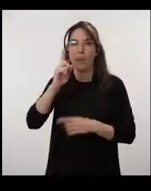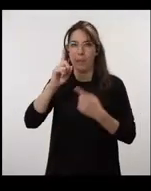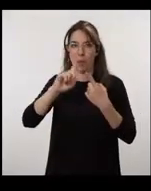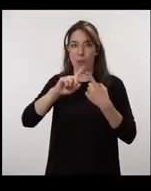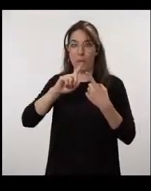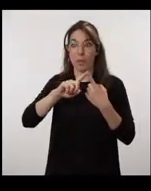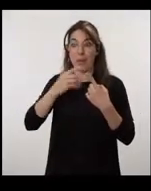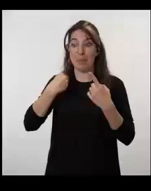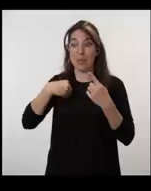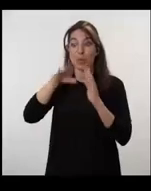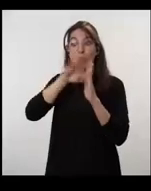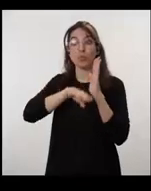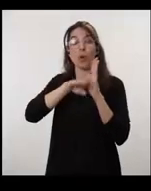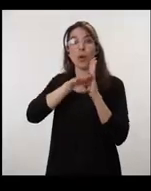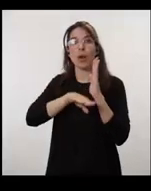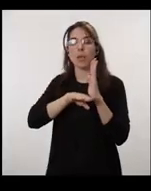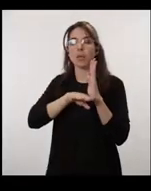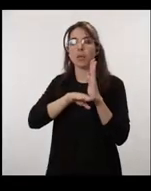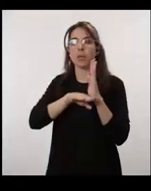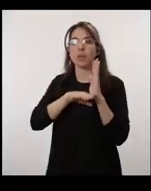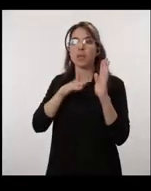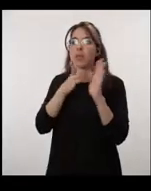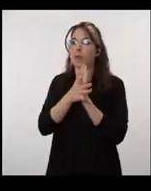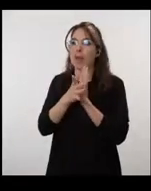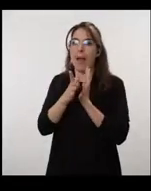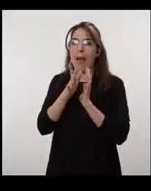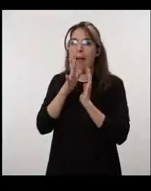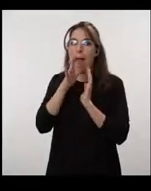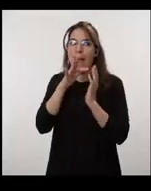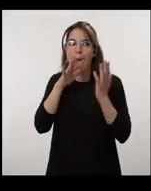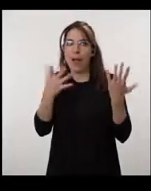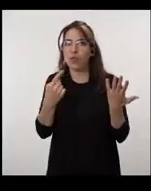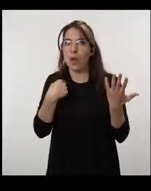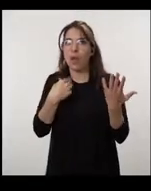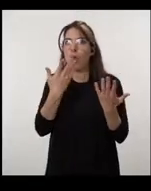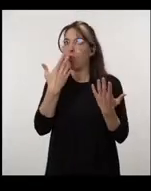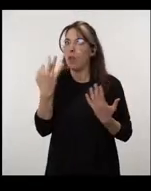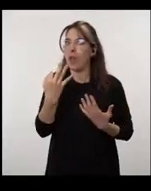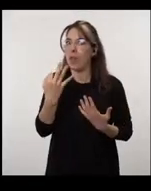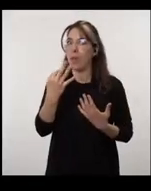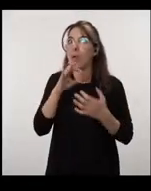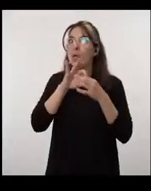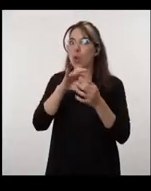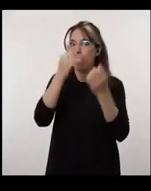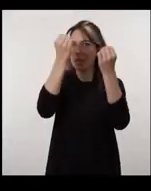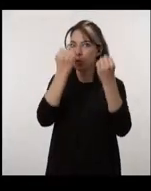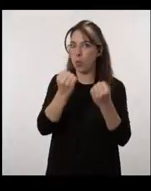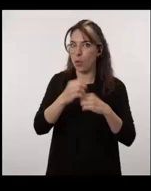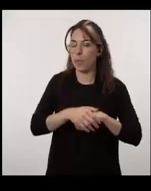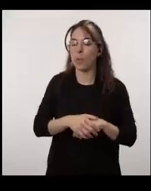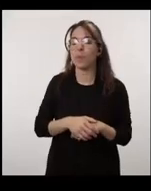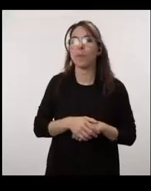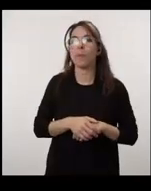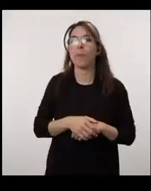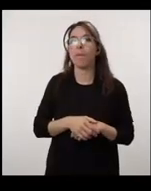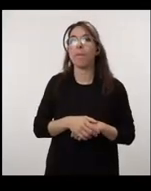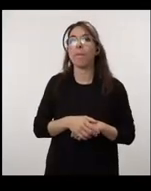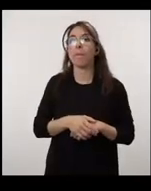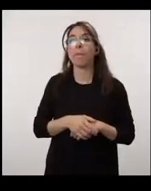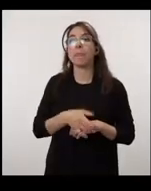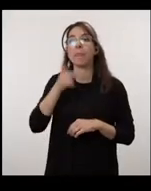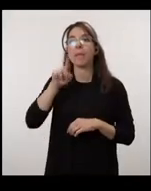primero porque estos programas te obligan a ponerte al día de muchas cuestiones relacionadas con la institución pero además es una forma